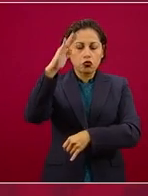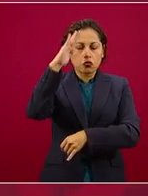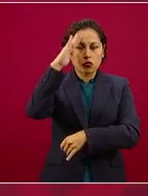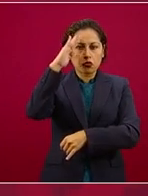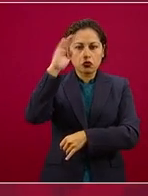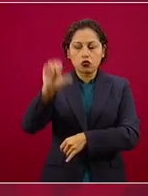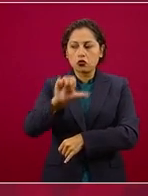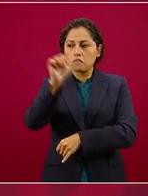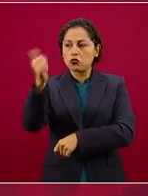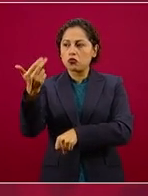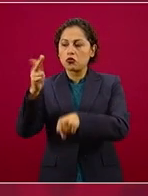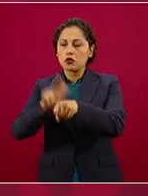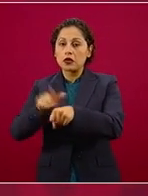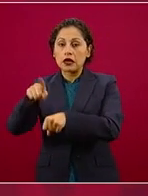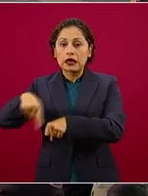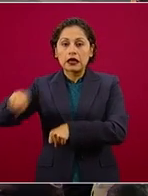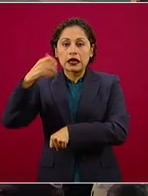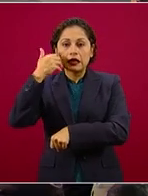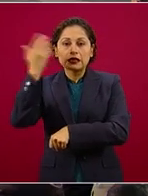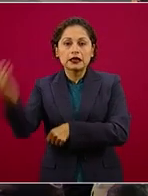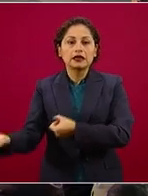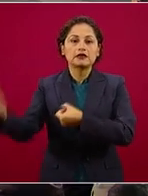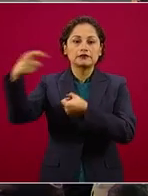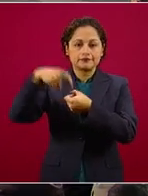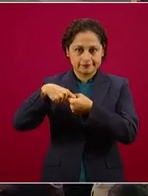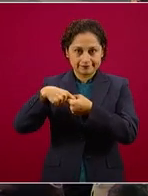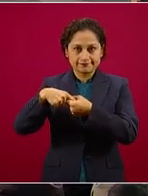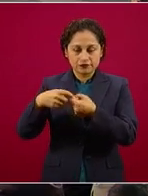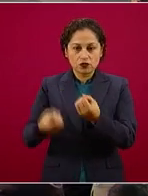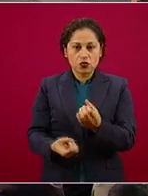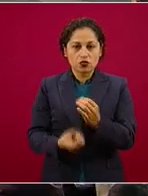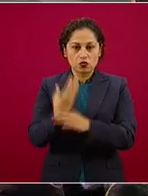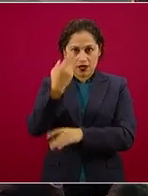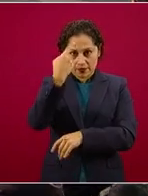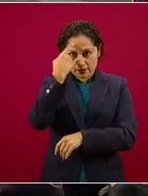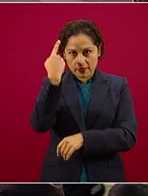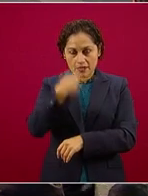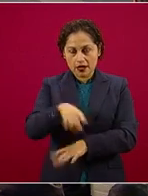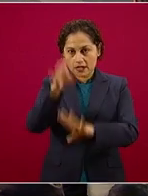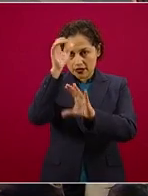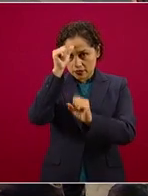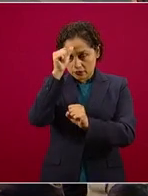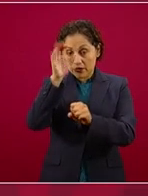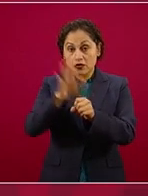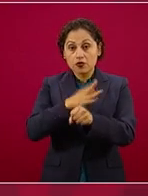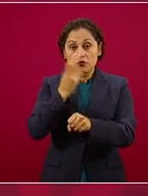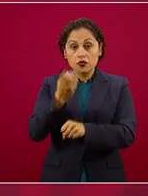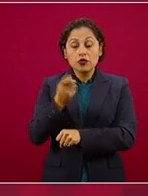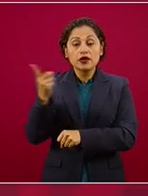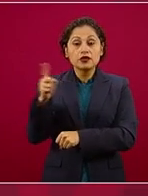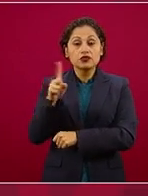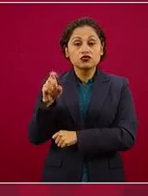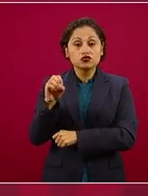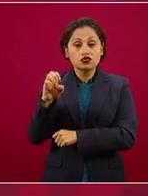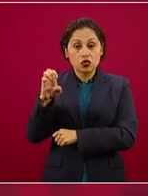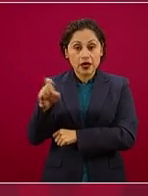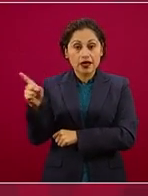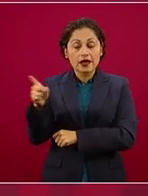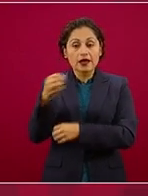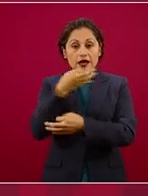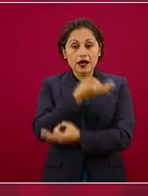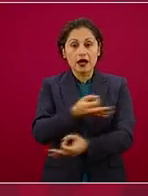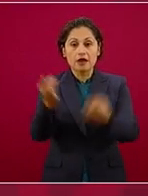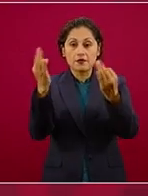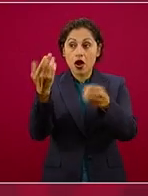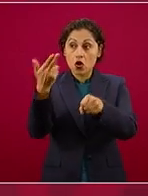al programa. Y por eso la invitación que hizo el maestro Zoé Robledo, diciendo los hospitales se pueden adherir en